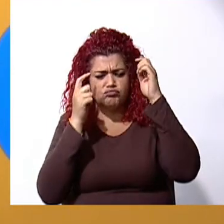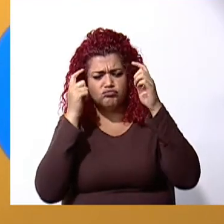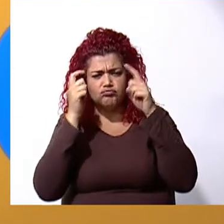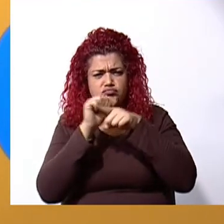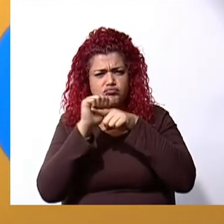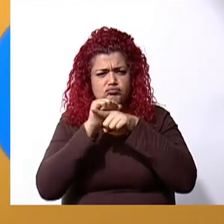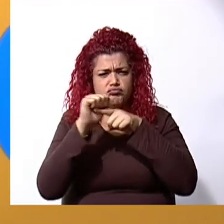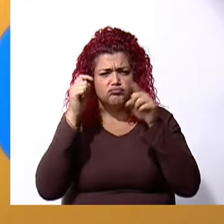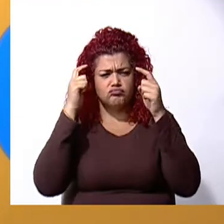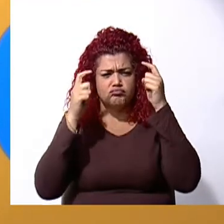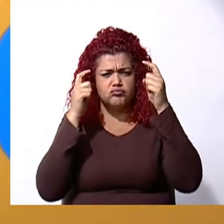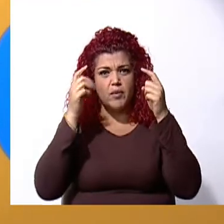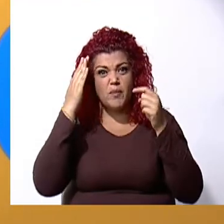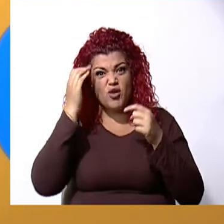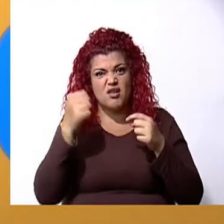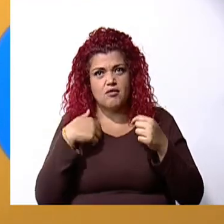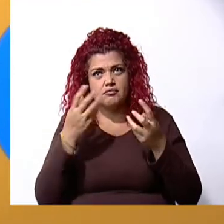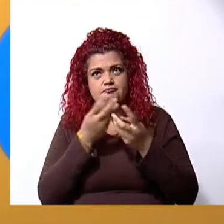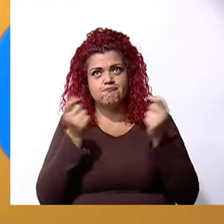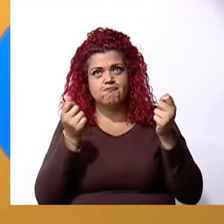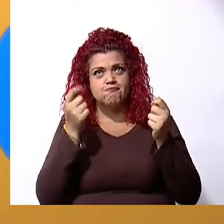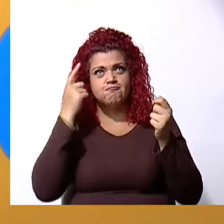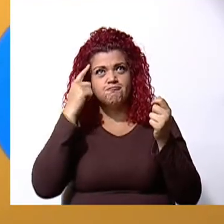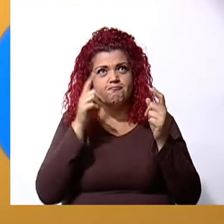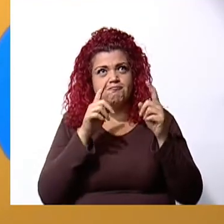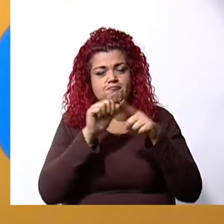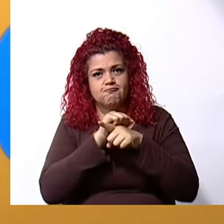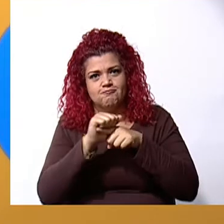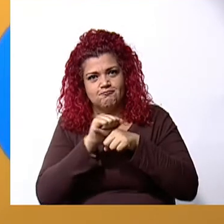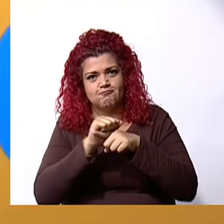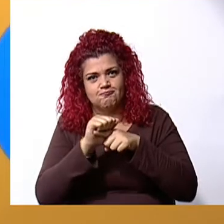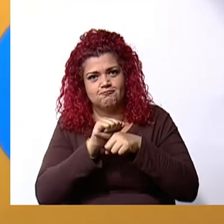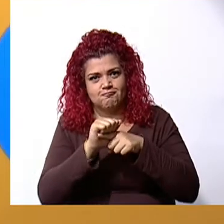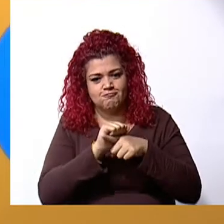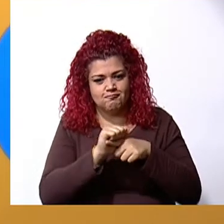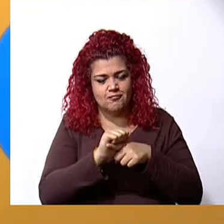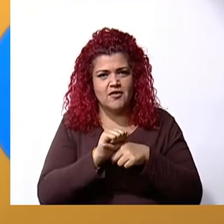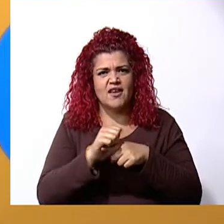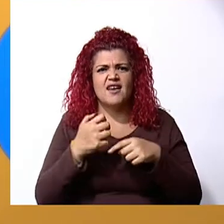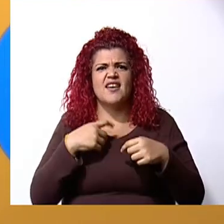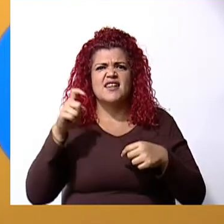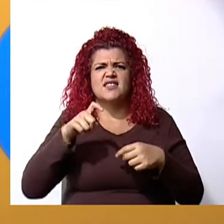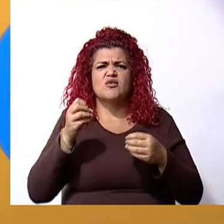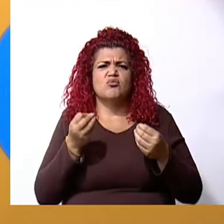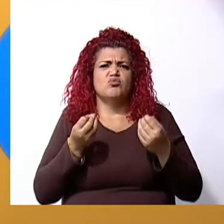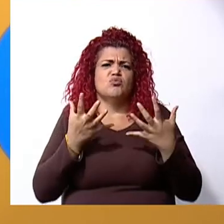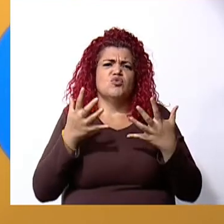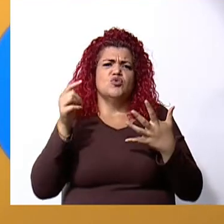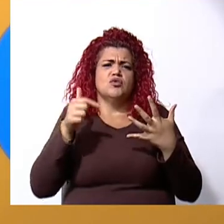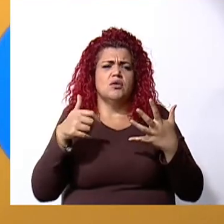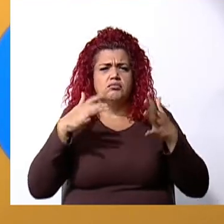¿Por qué? Porque vamos a resolver algunos ejercicios y requerimos de mucha